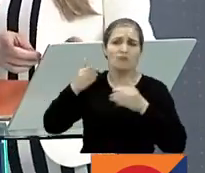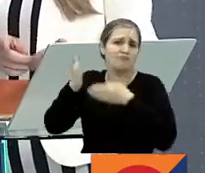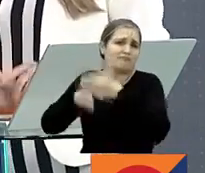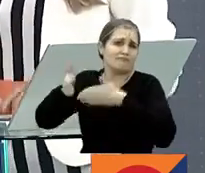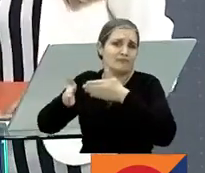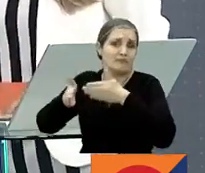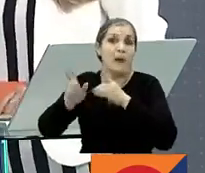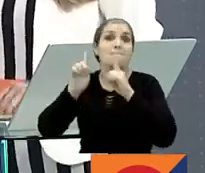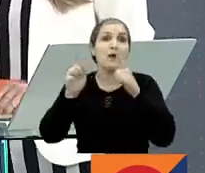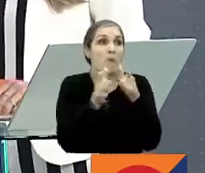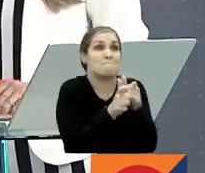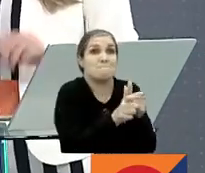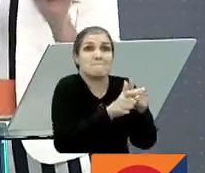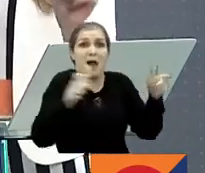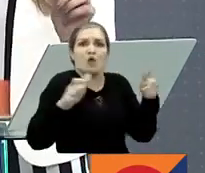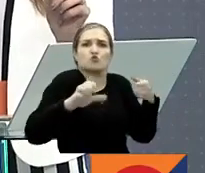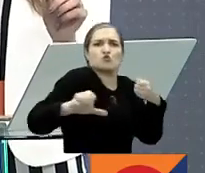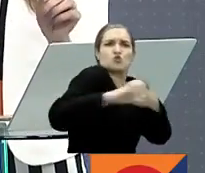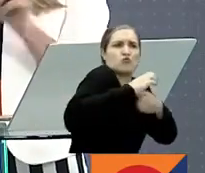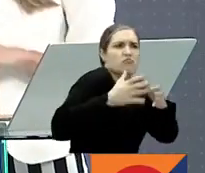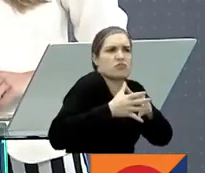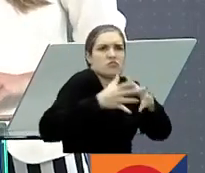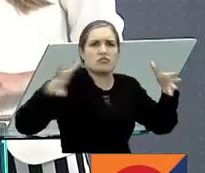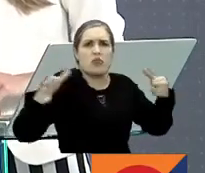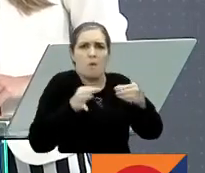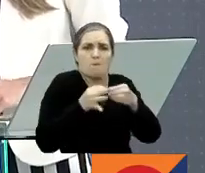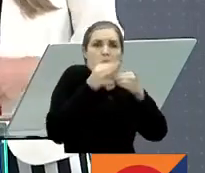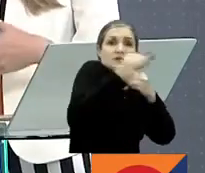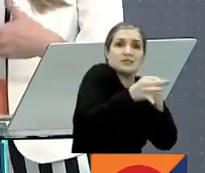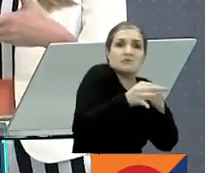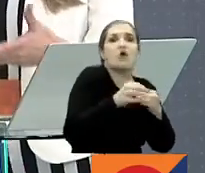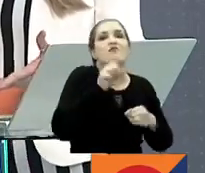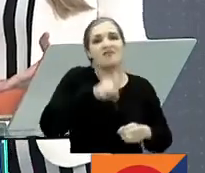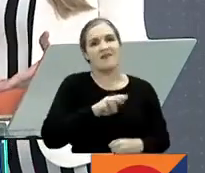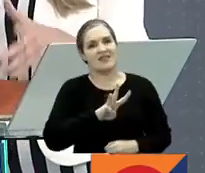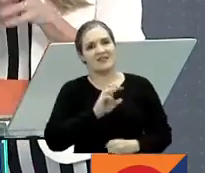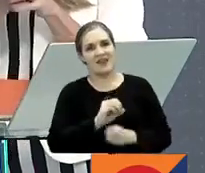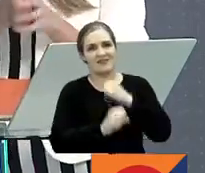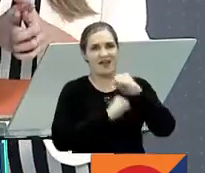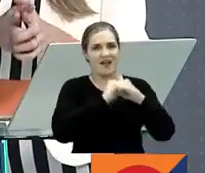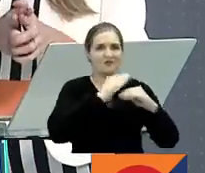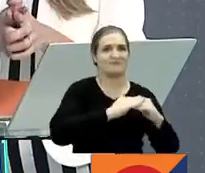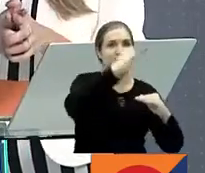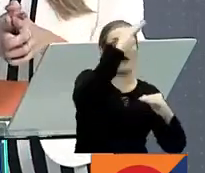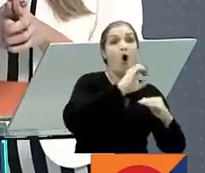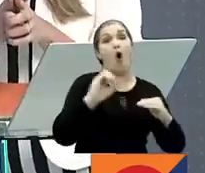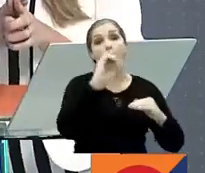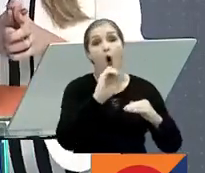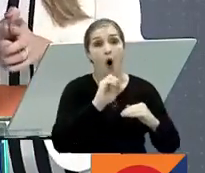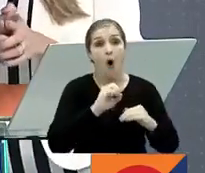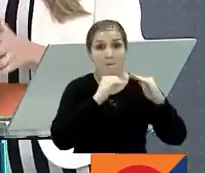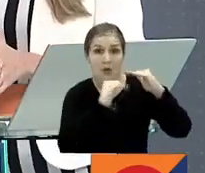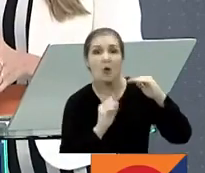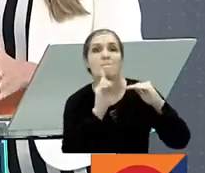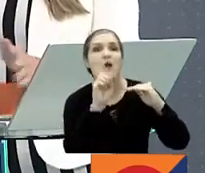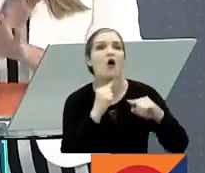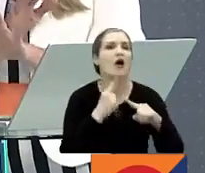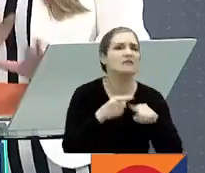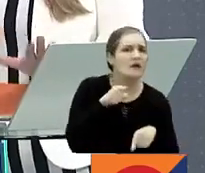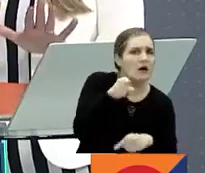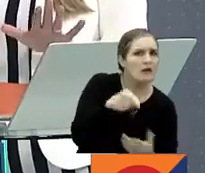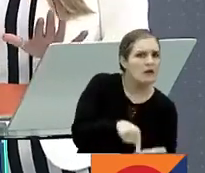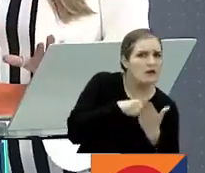100.000 habitantes mayores de 30 años y menores con comorbilidades. Durante el fin de semana, miren ustedes, hay una jornada de vacunación